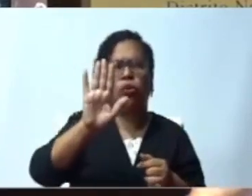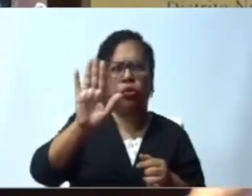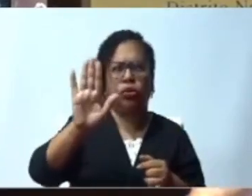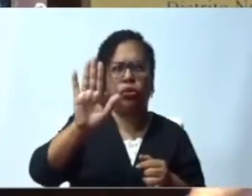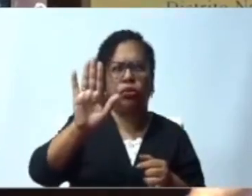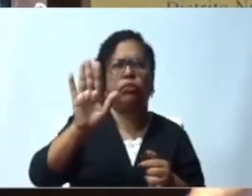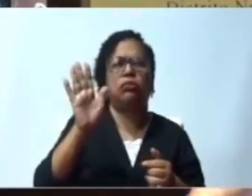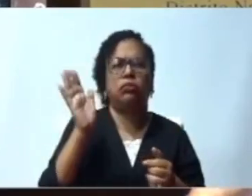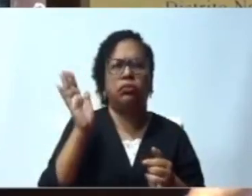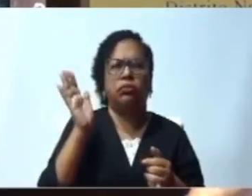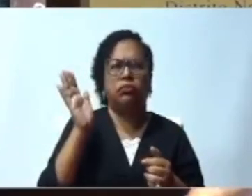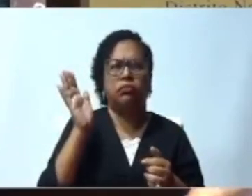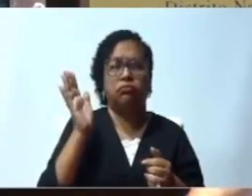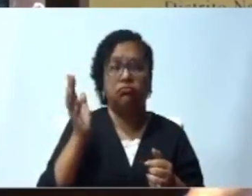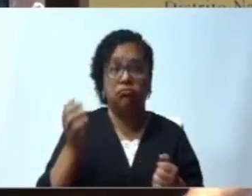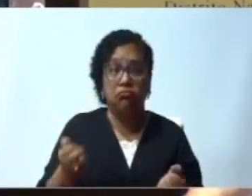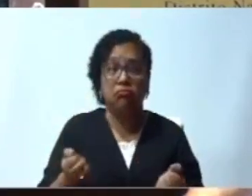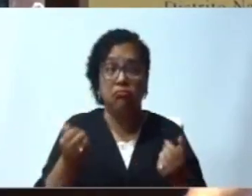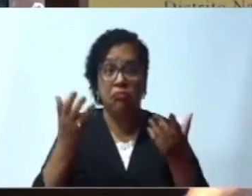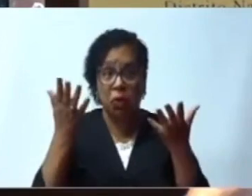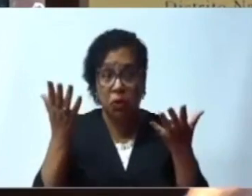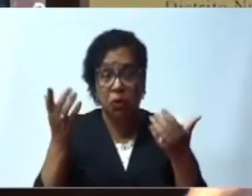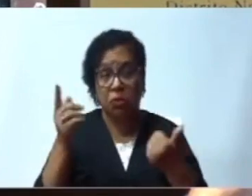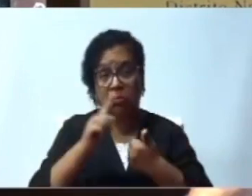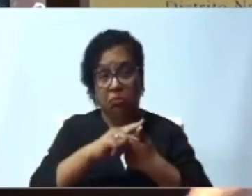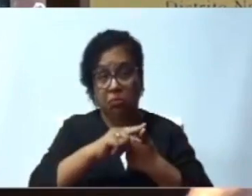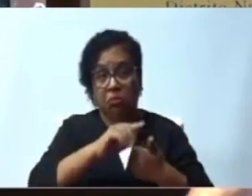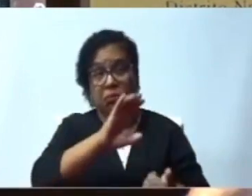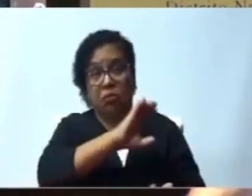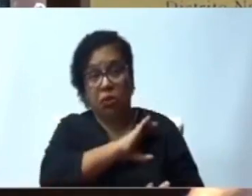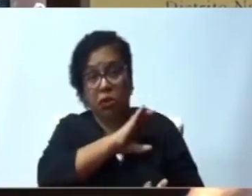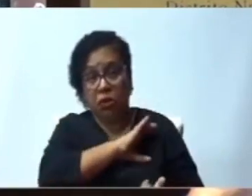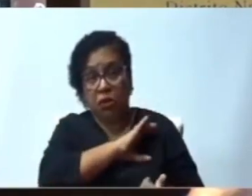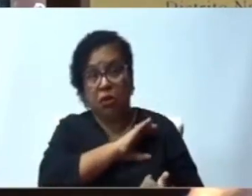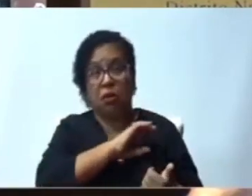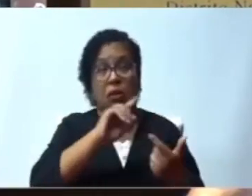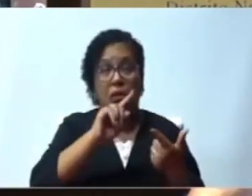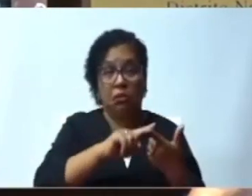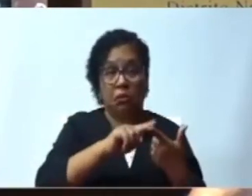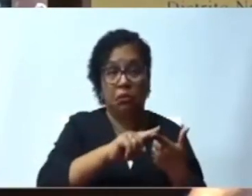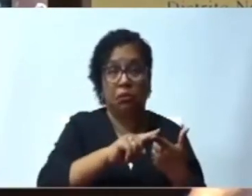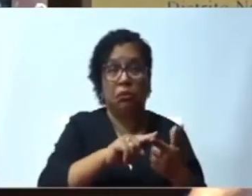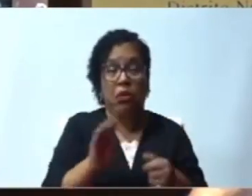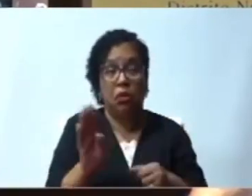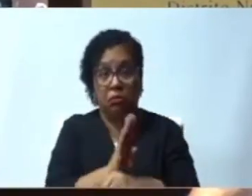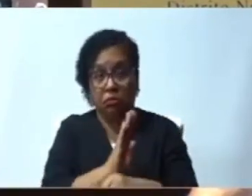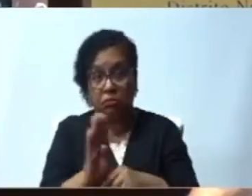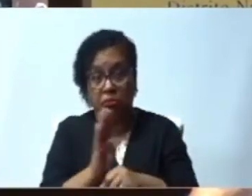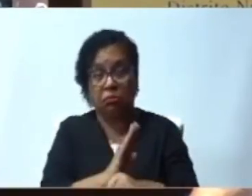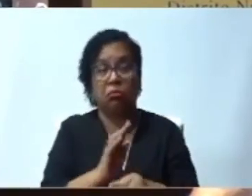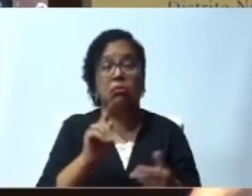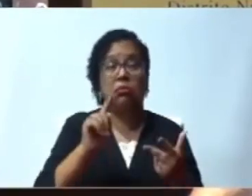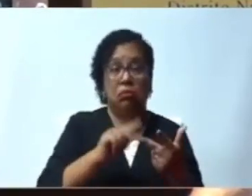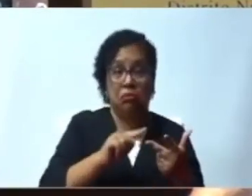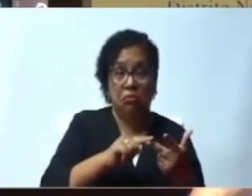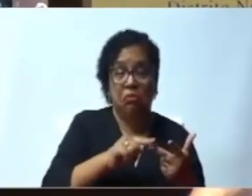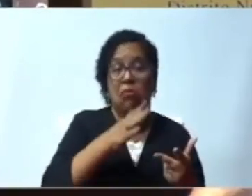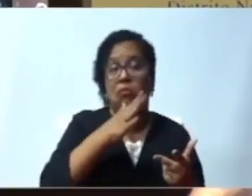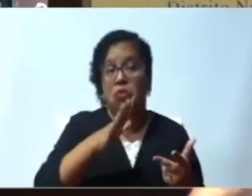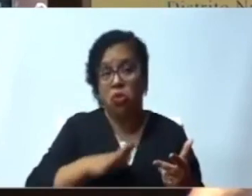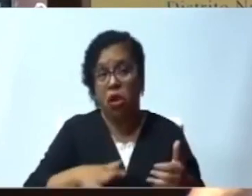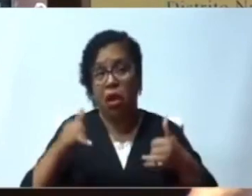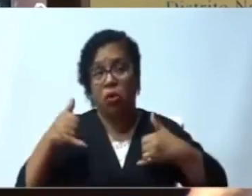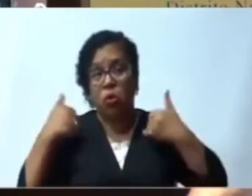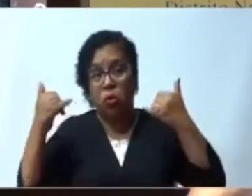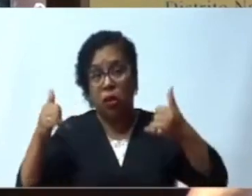muy concurridas y necesarias: Interior y Policía, Industria y Comercio, Impuestos Internos, Mujer, Juventud,